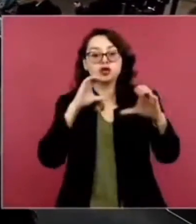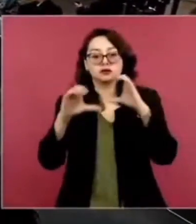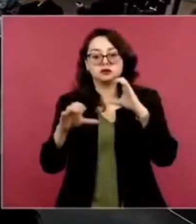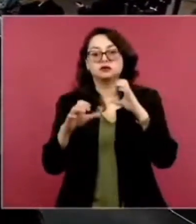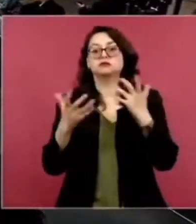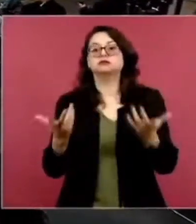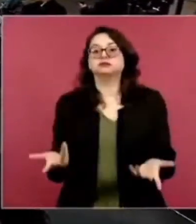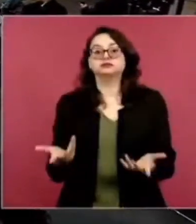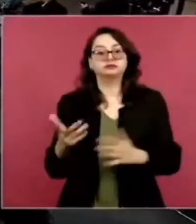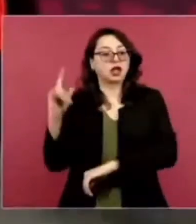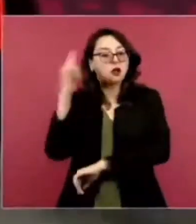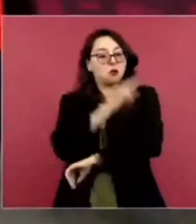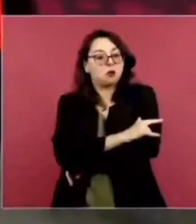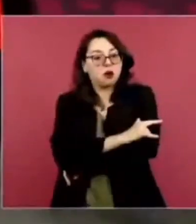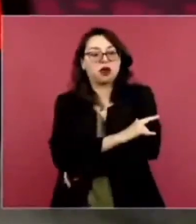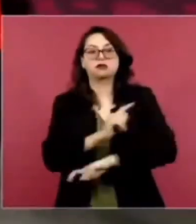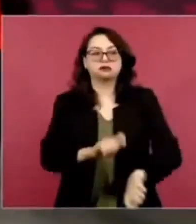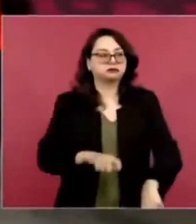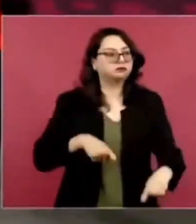privatización de aeropuertos,